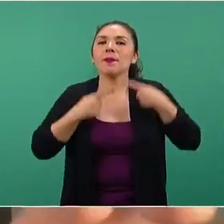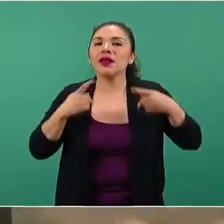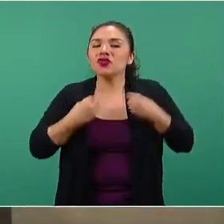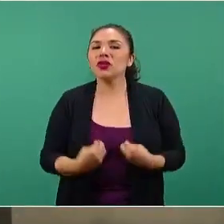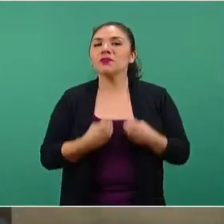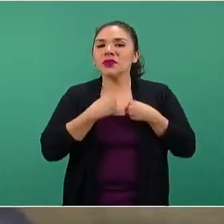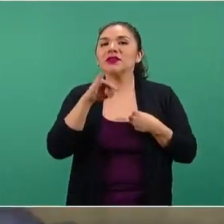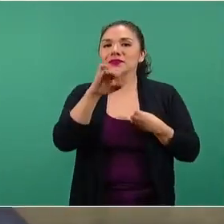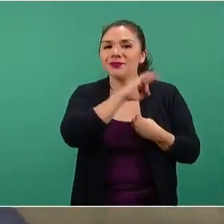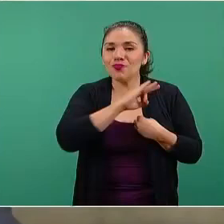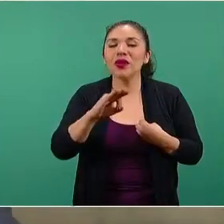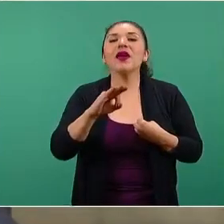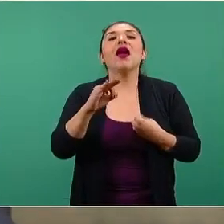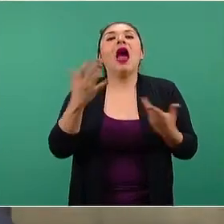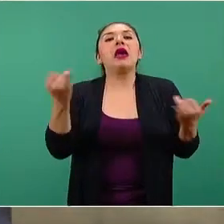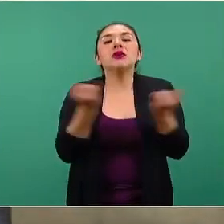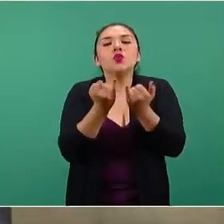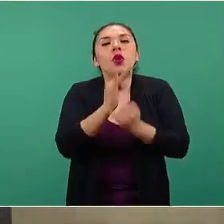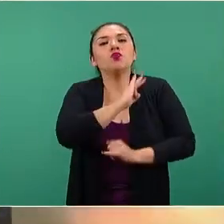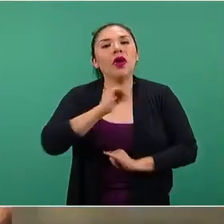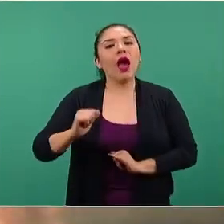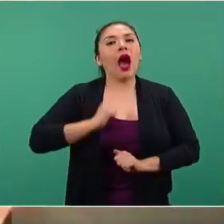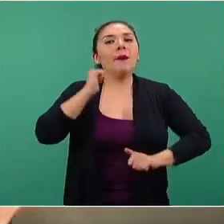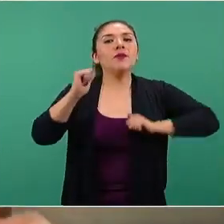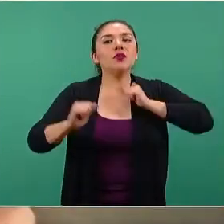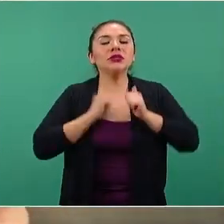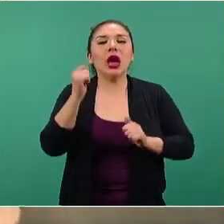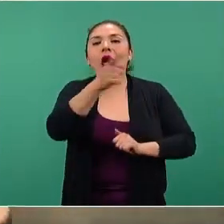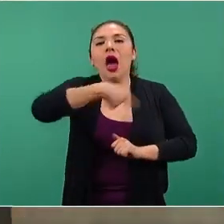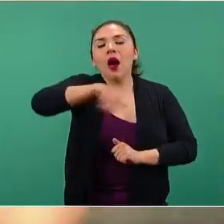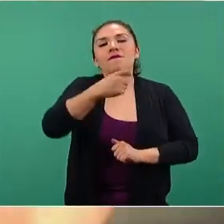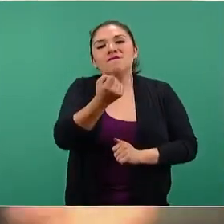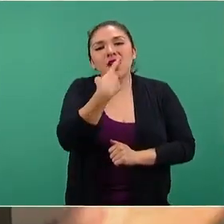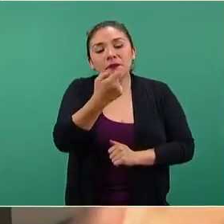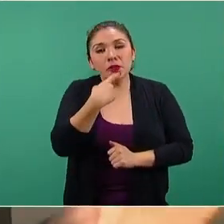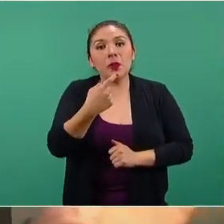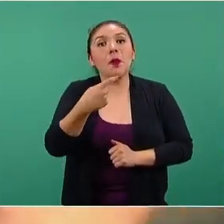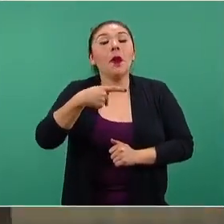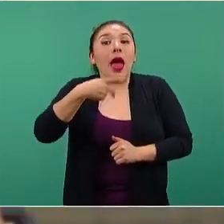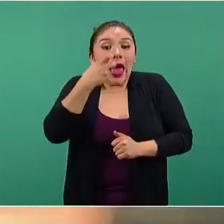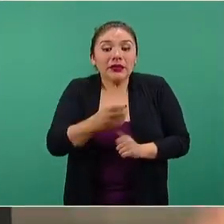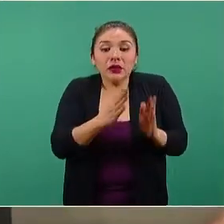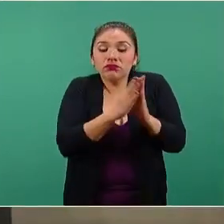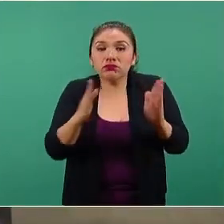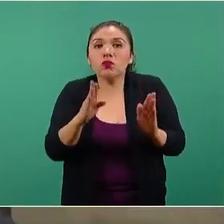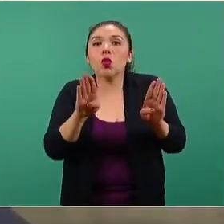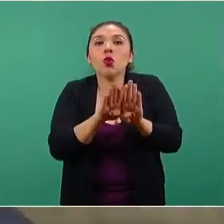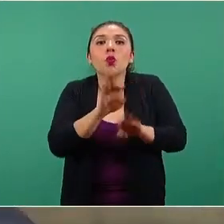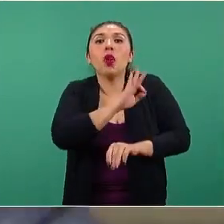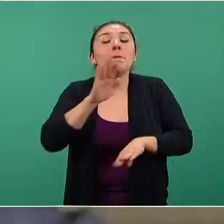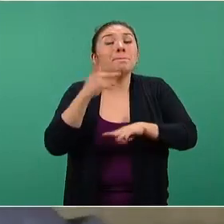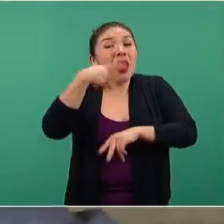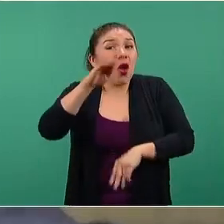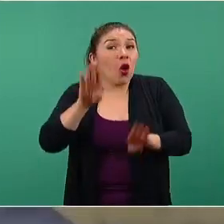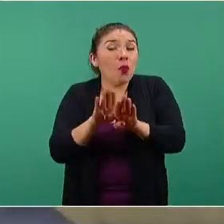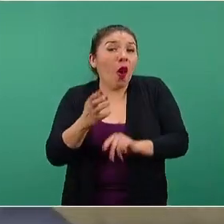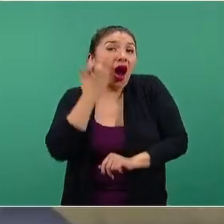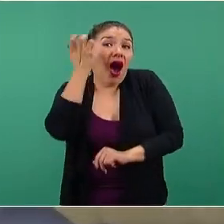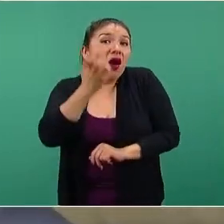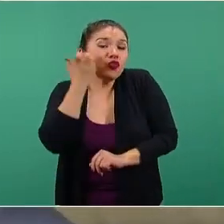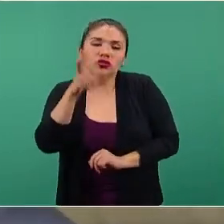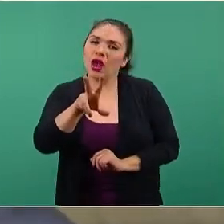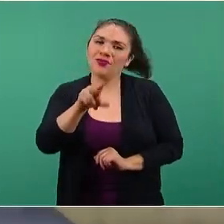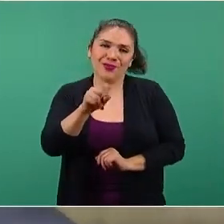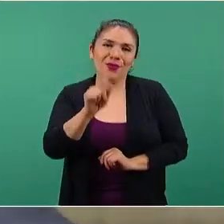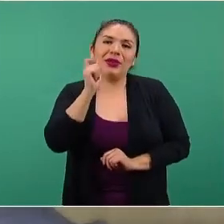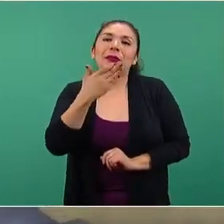se aprovechen los productos farmacéuticos en su potencial, pero no más allá, no se abusa de ellos. Es importante